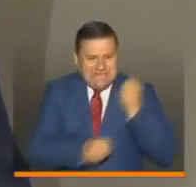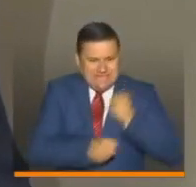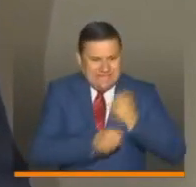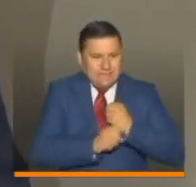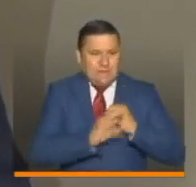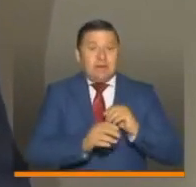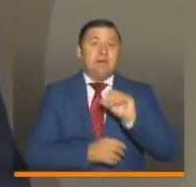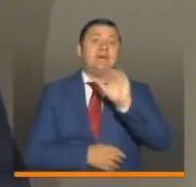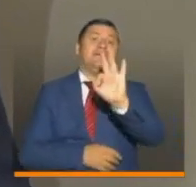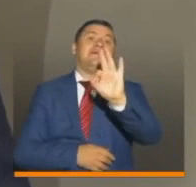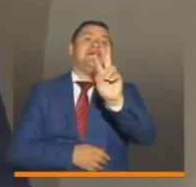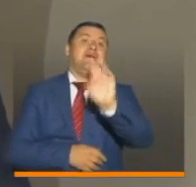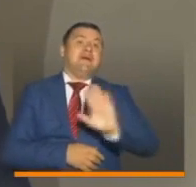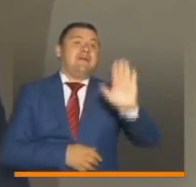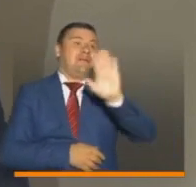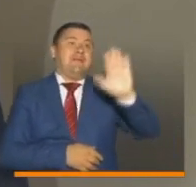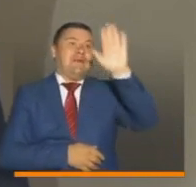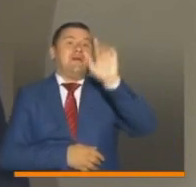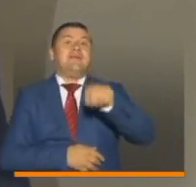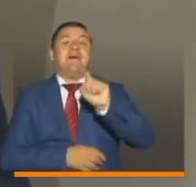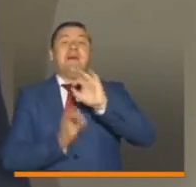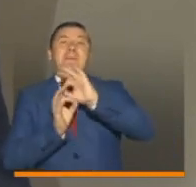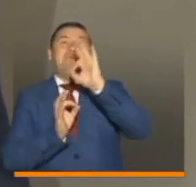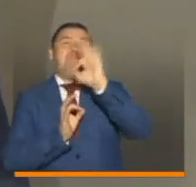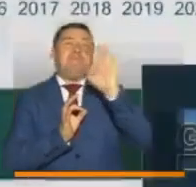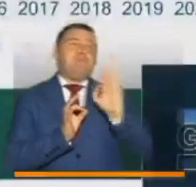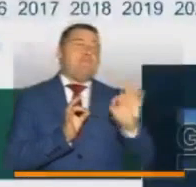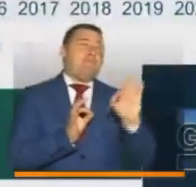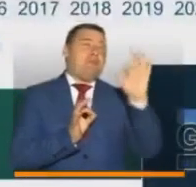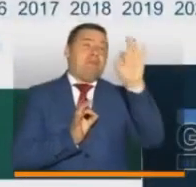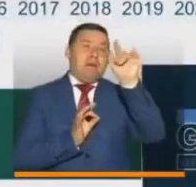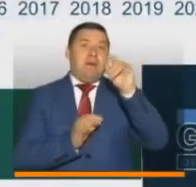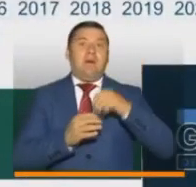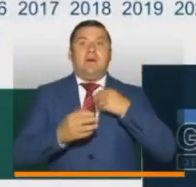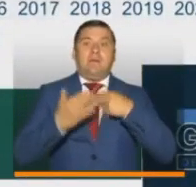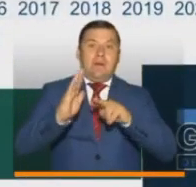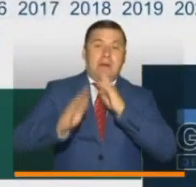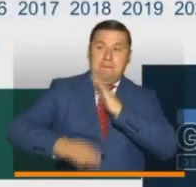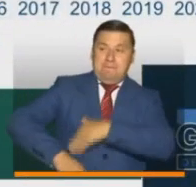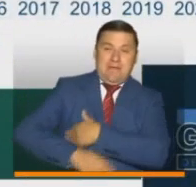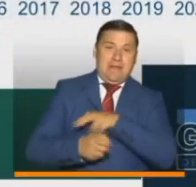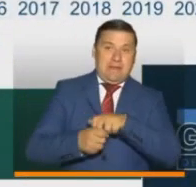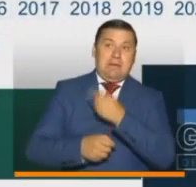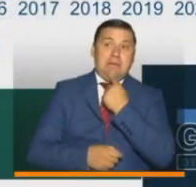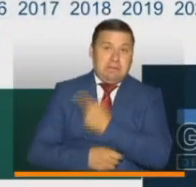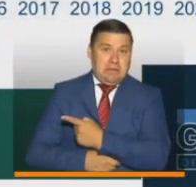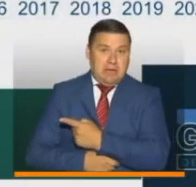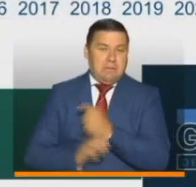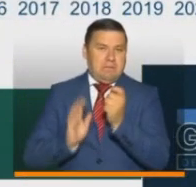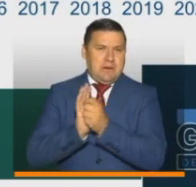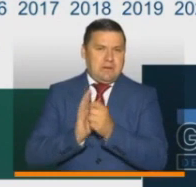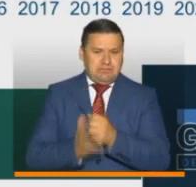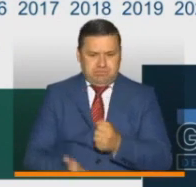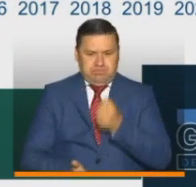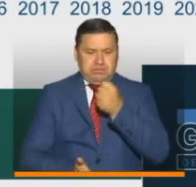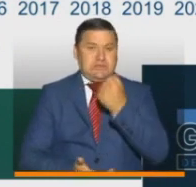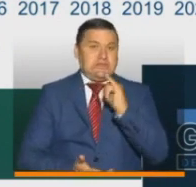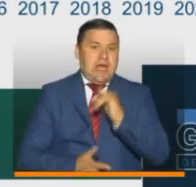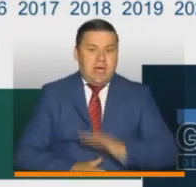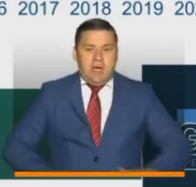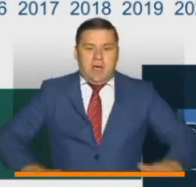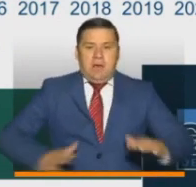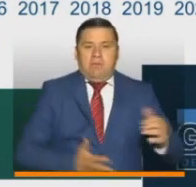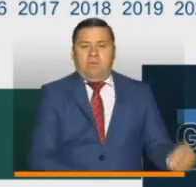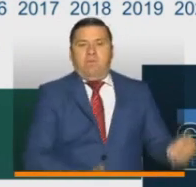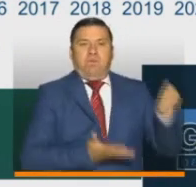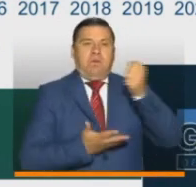uno de los 32 departamentos, en cada uno de los municipios de Colombia habrá obras. La ministra de Transporte seguramente hará referencia. El presupuesto ya tiene espacio,